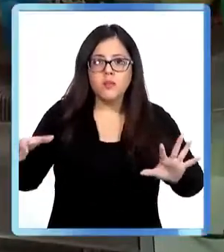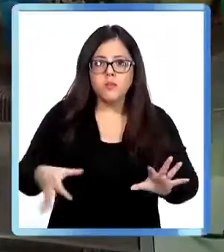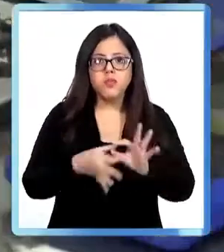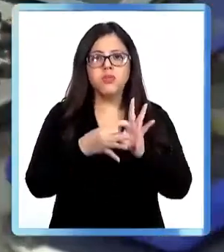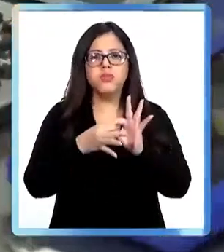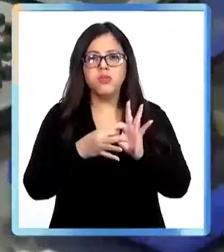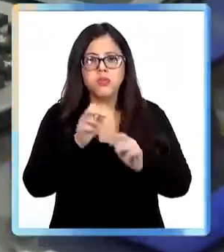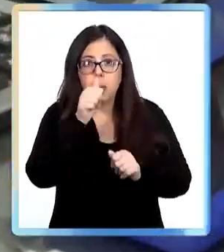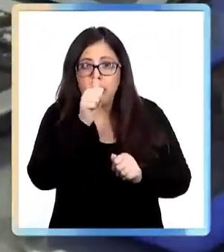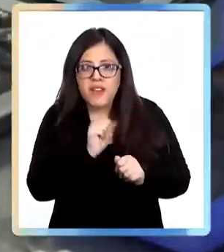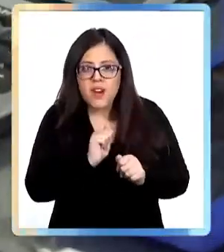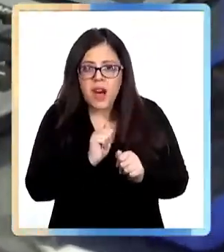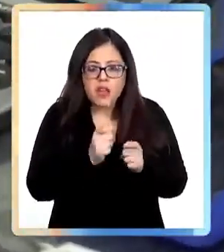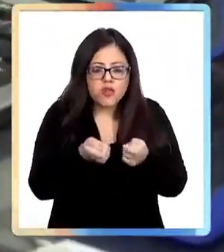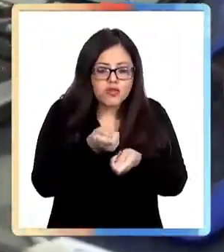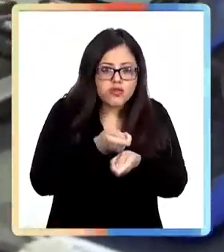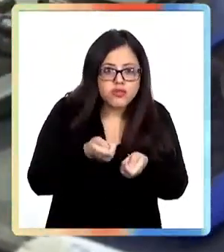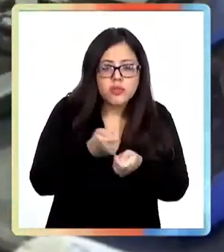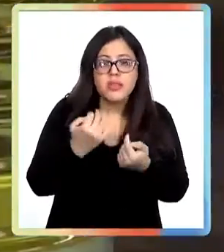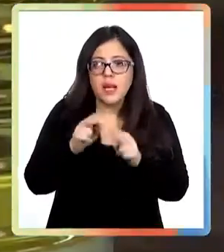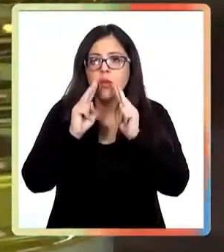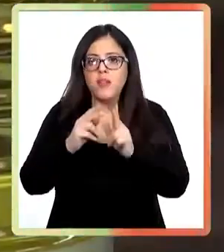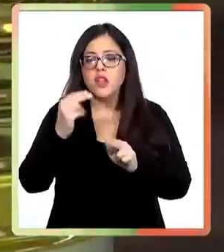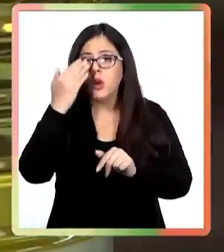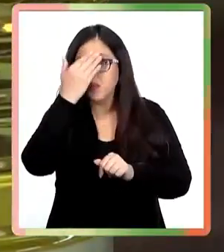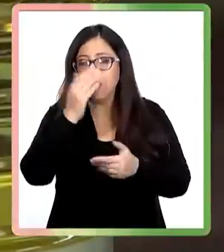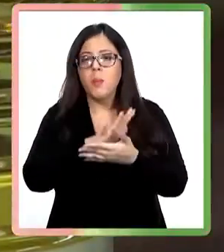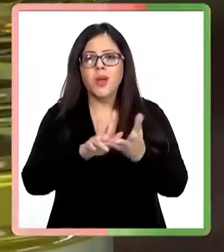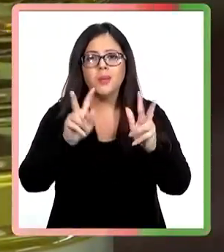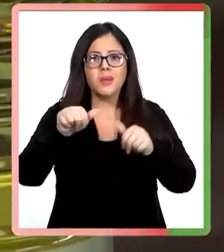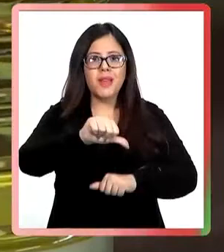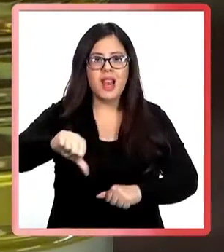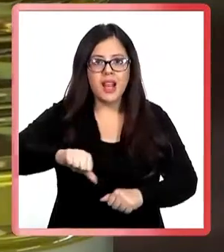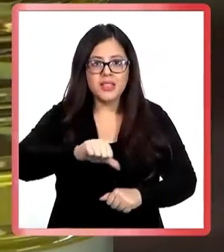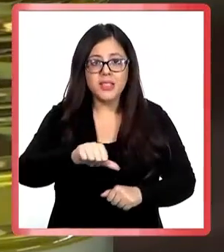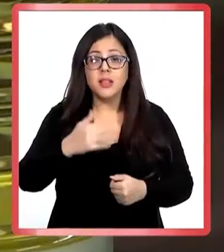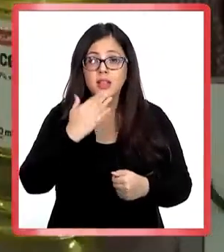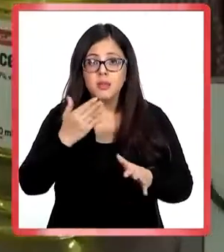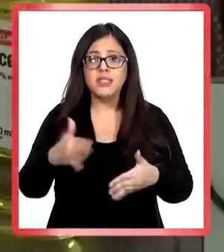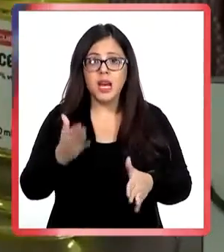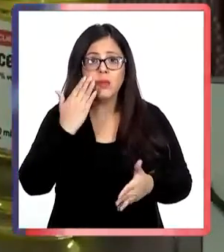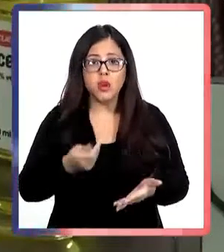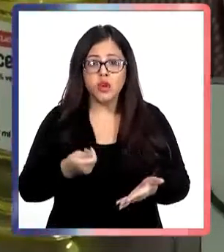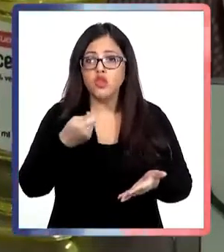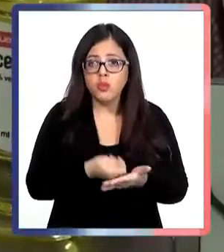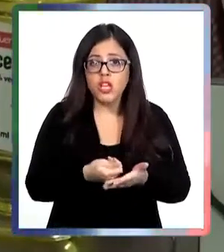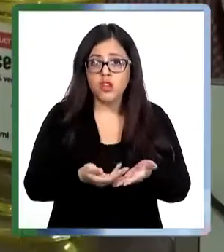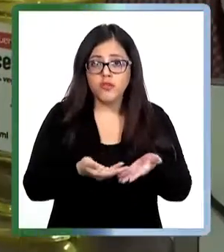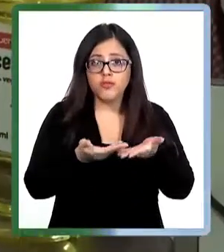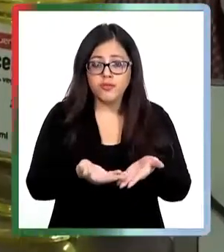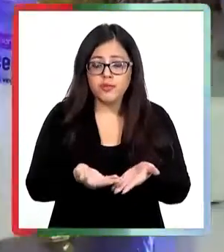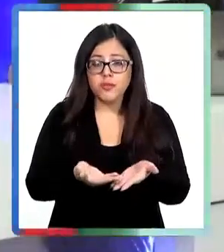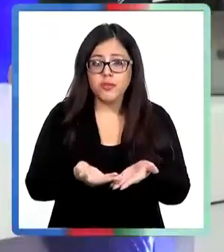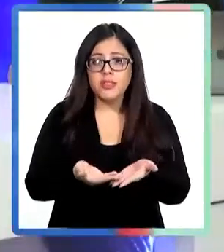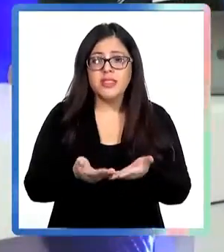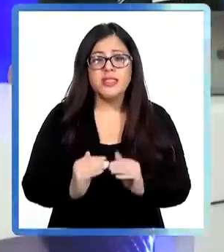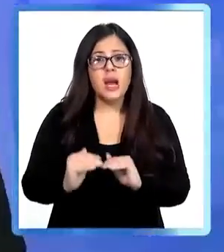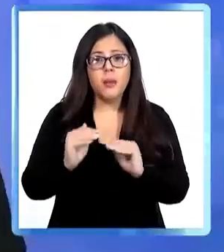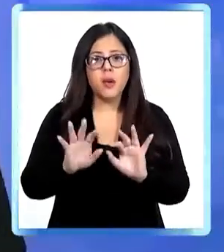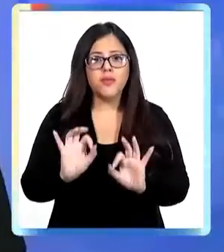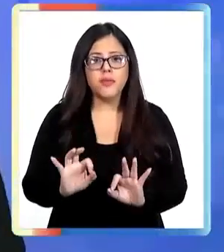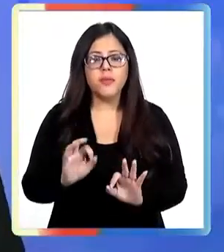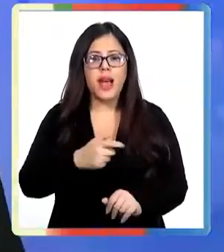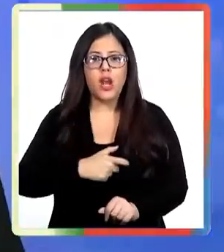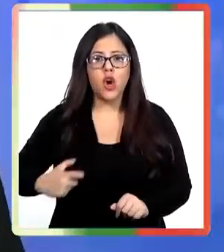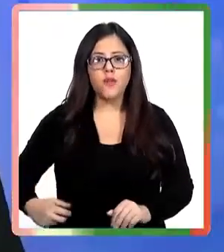de precios. Hemos visto casos preocupantes, por ejemplo, en el caso del aceite. Hemos entregado subsidios y apoyos efectivos